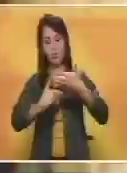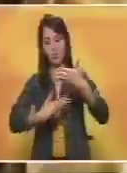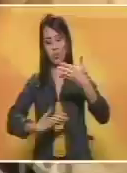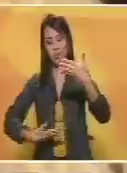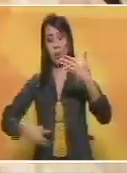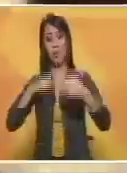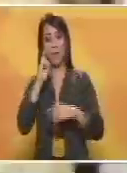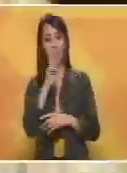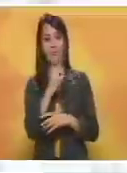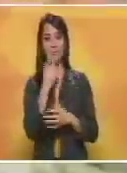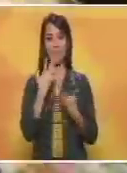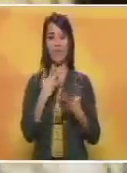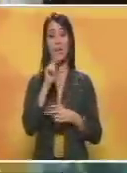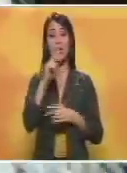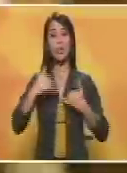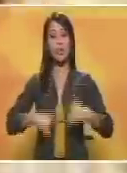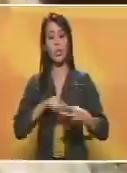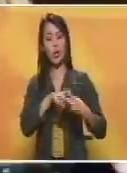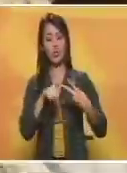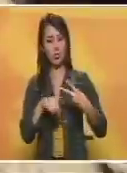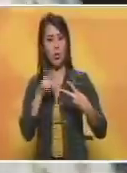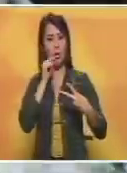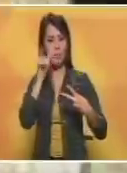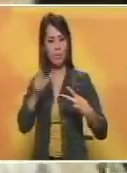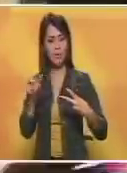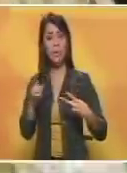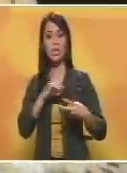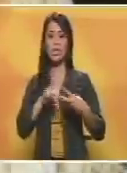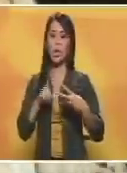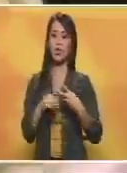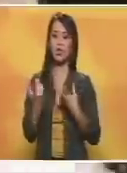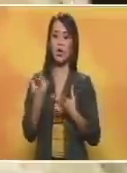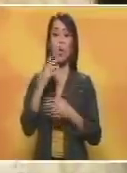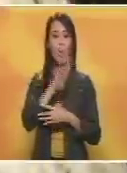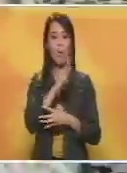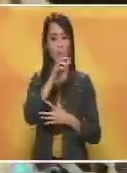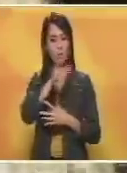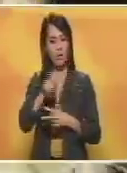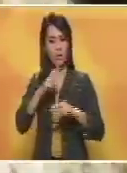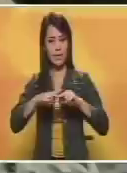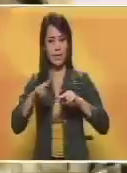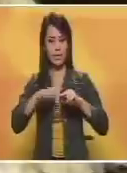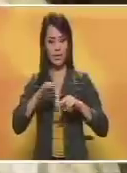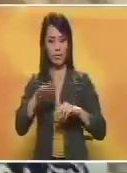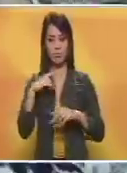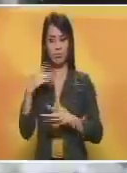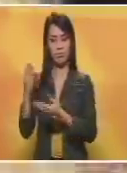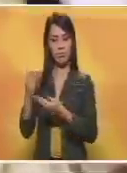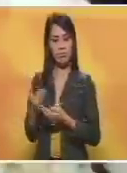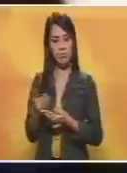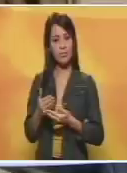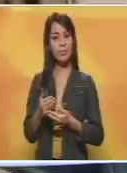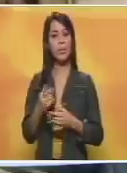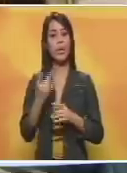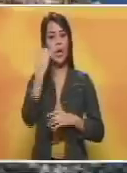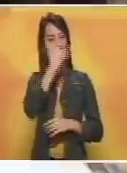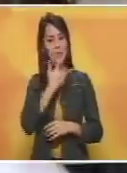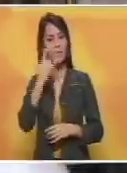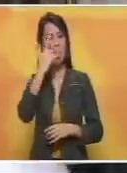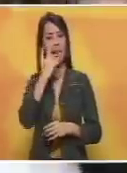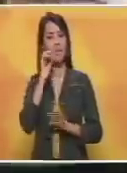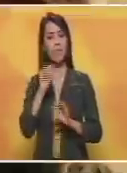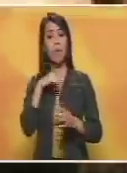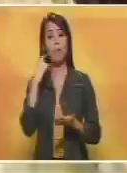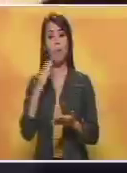del pop tuvo dos niños con dos de sus parejas y adoptó otros cuatro chicos que nacieron en malawi uno de los países africanos con mayor tasa